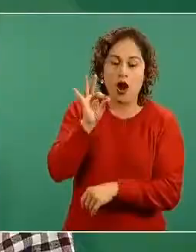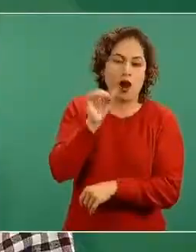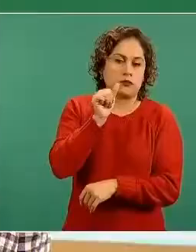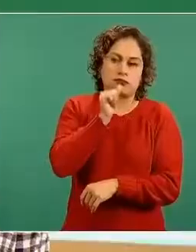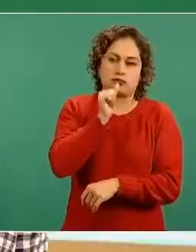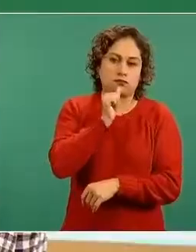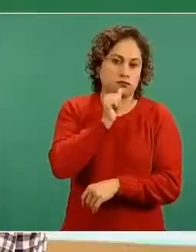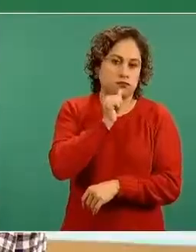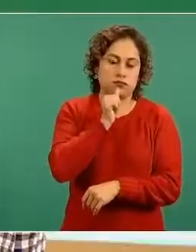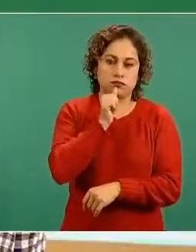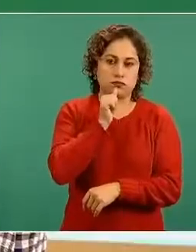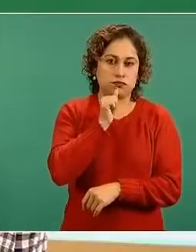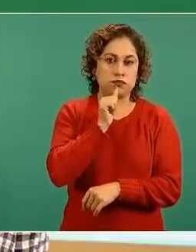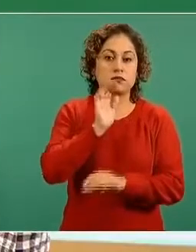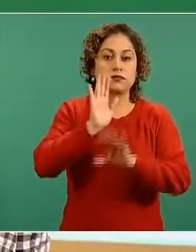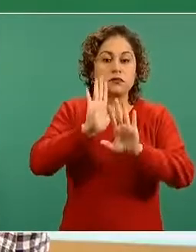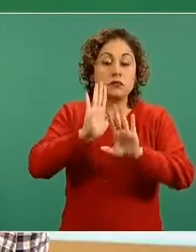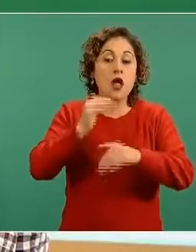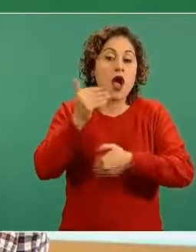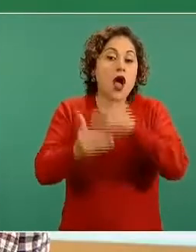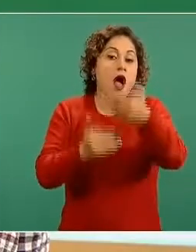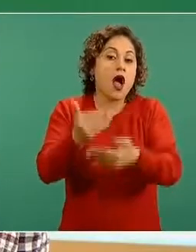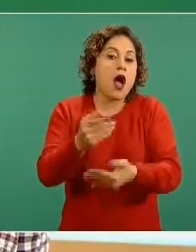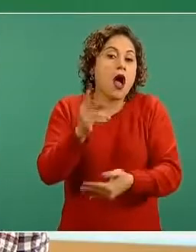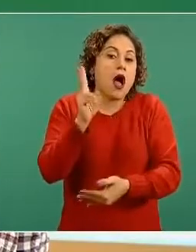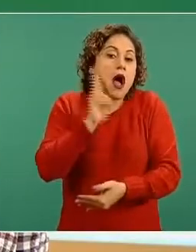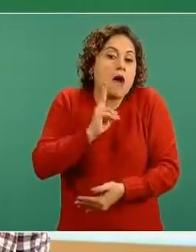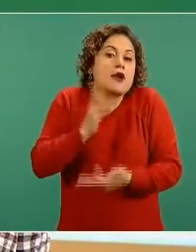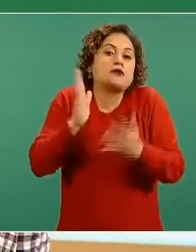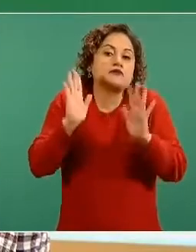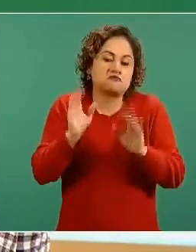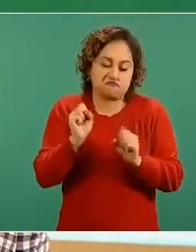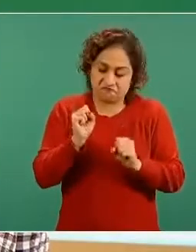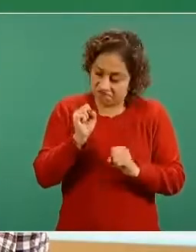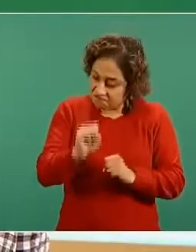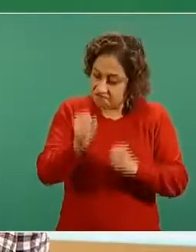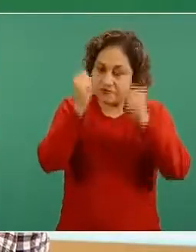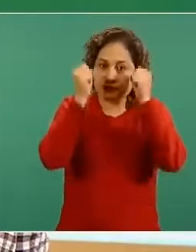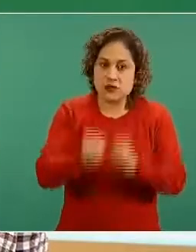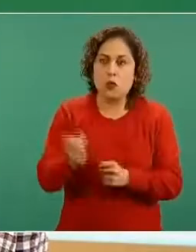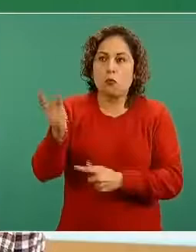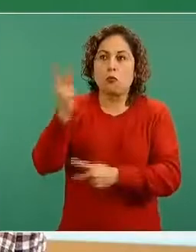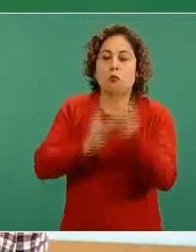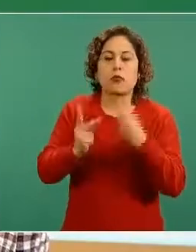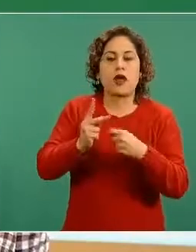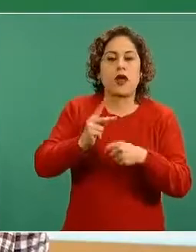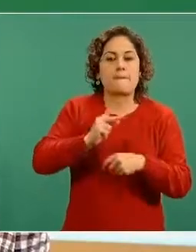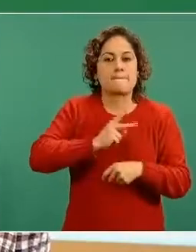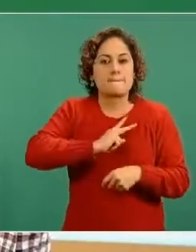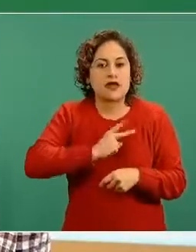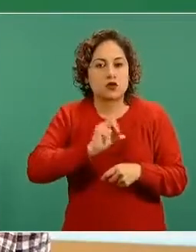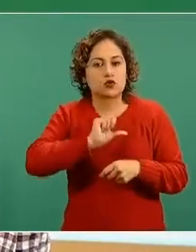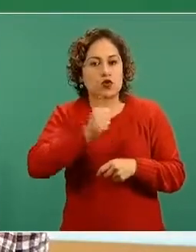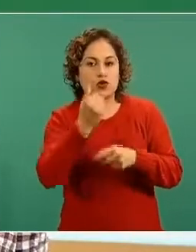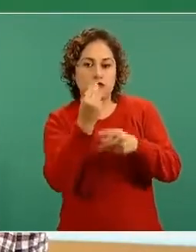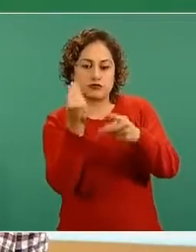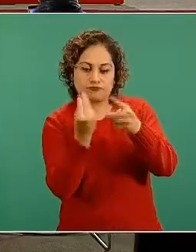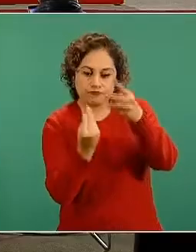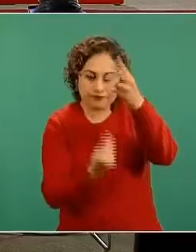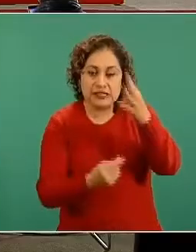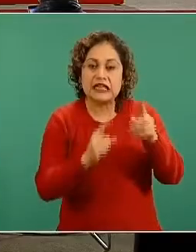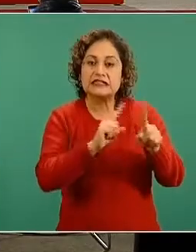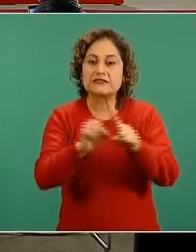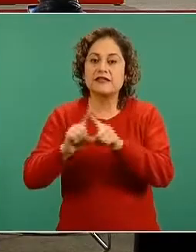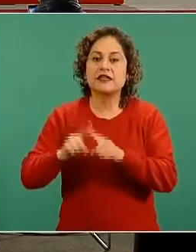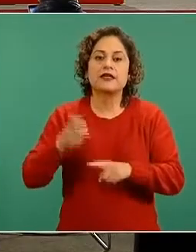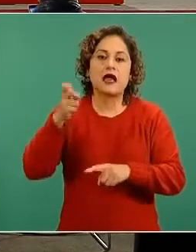personas, pero es cosa de tiempo, irán apareciendo. En este momento de la cepa o de la variante de Reino Unido.